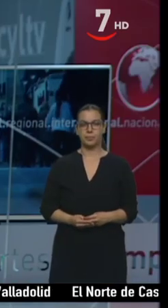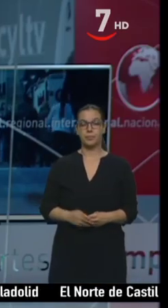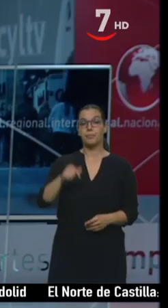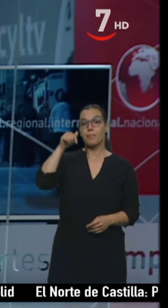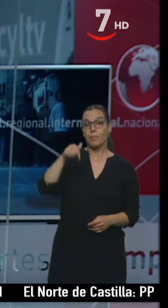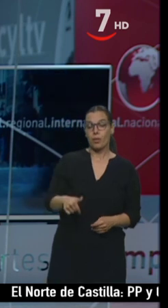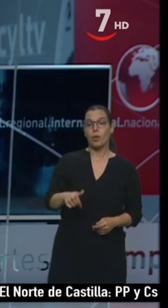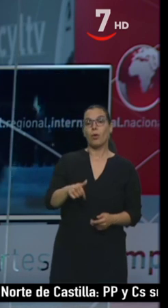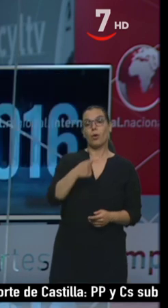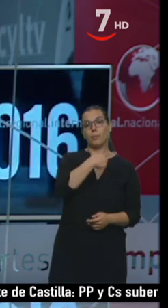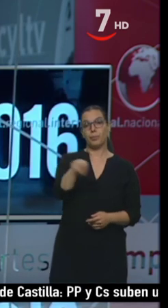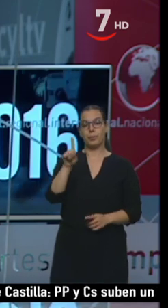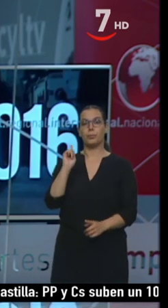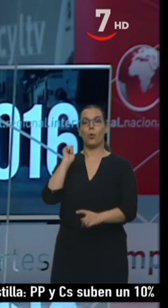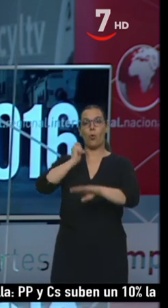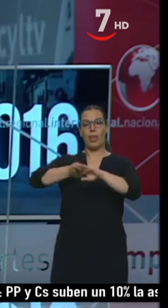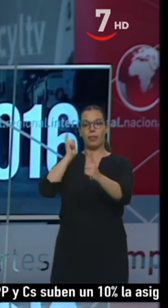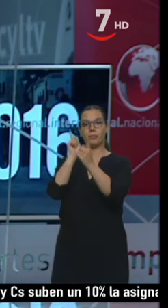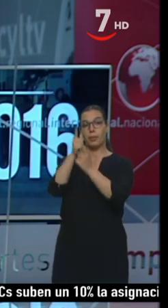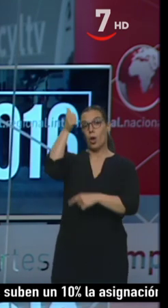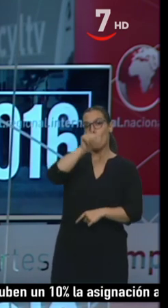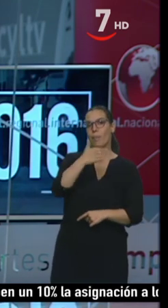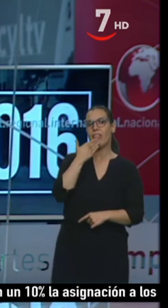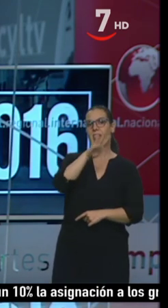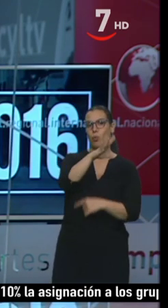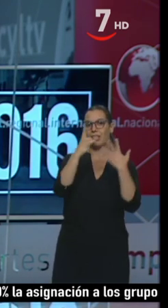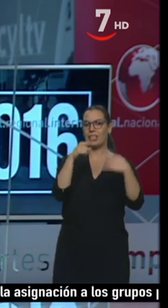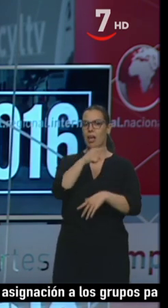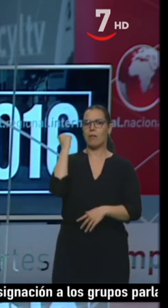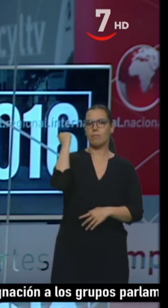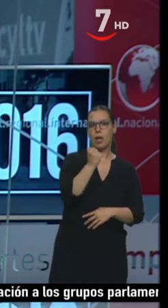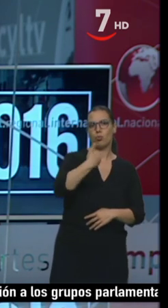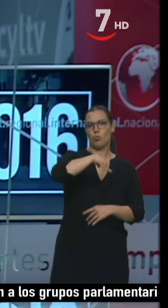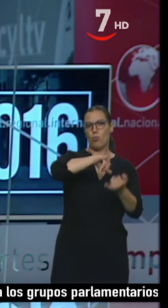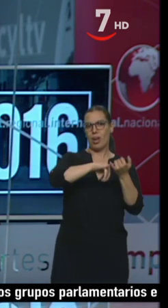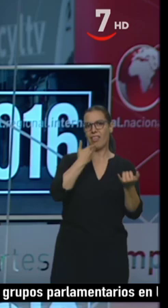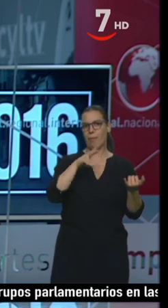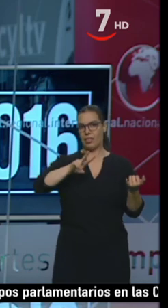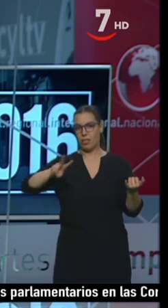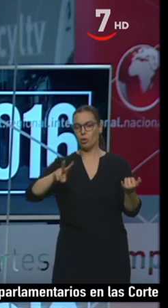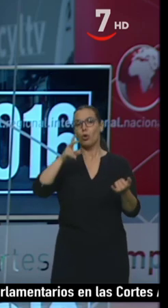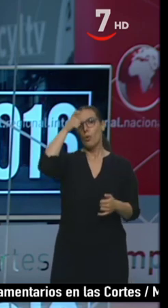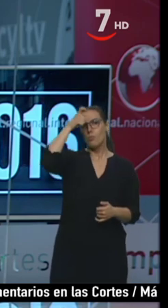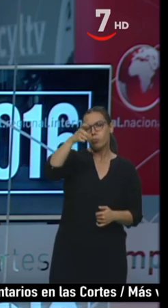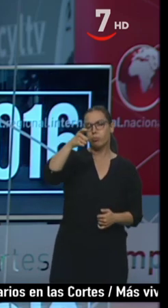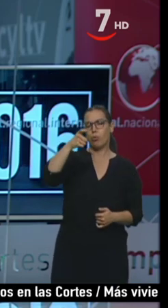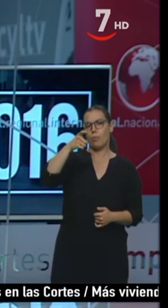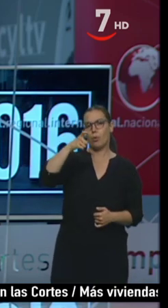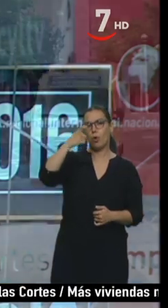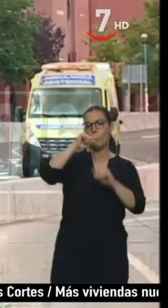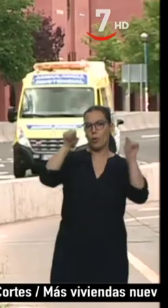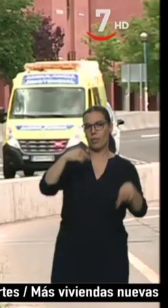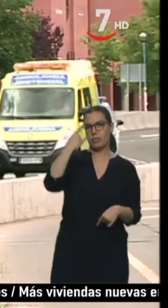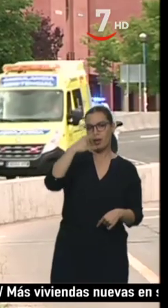Hoy pasará a disposición judicial el hombre de 56 años que apuñaló a su mujer de 22 en el municipio salmantino de Fuenterroble